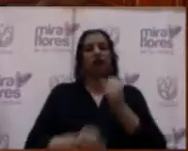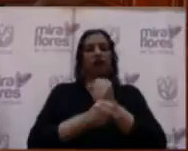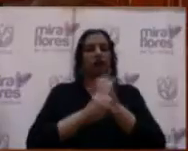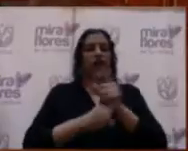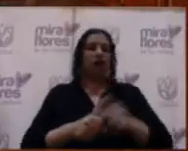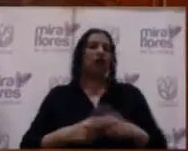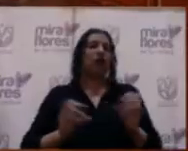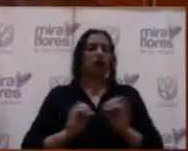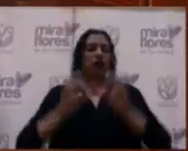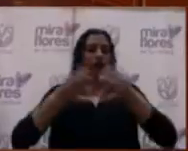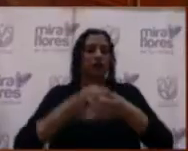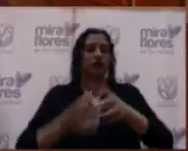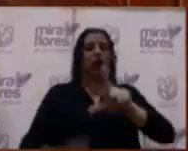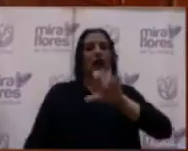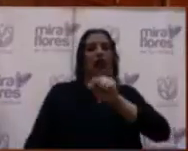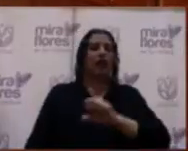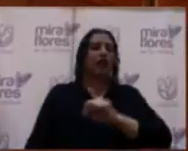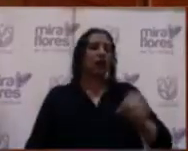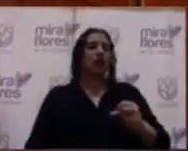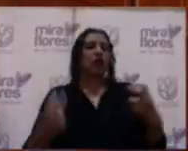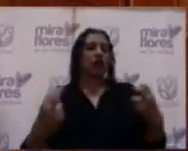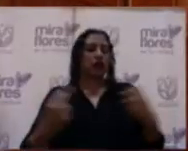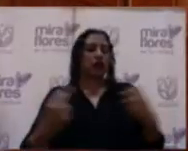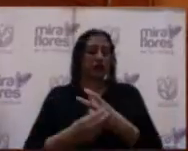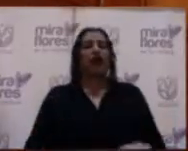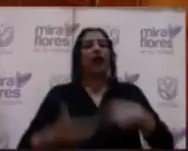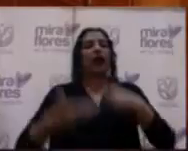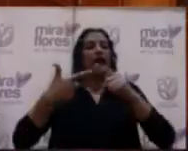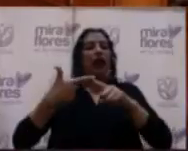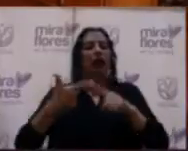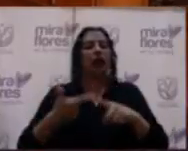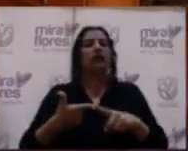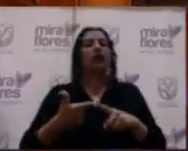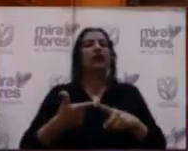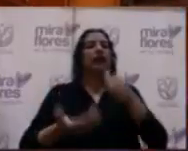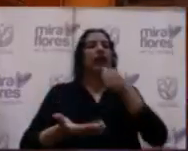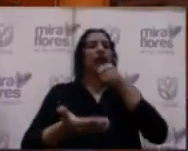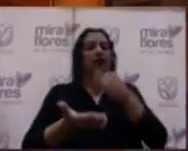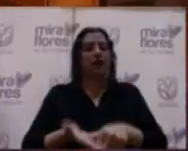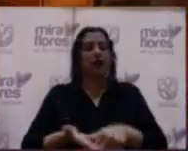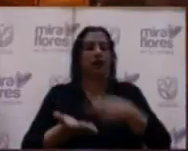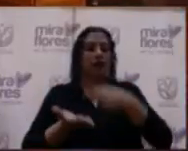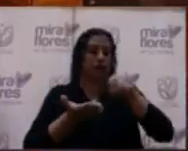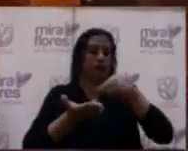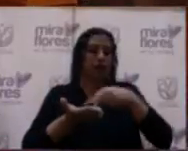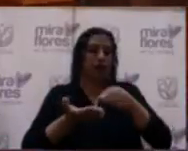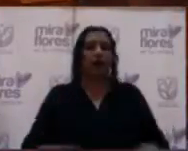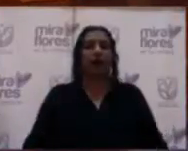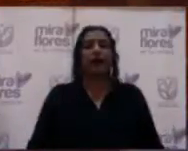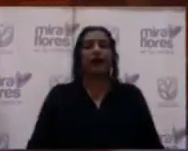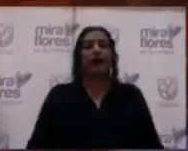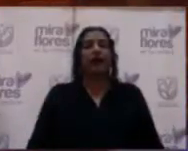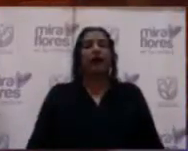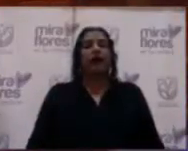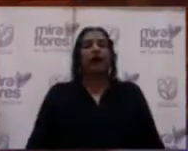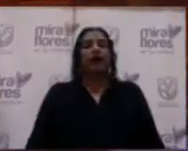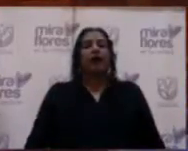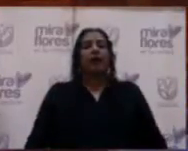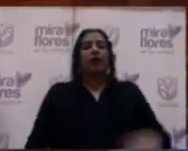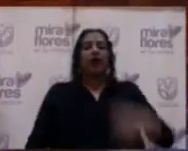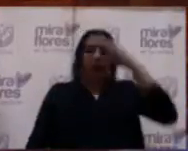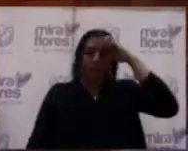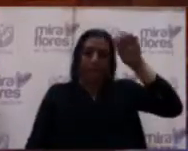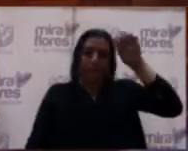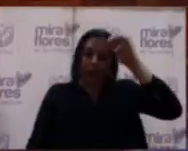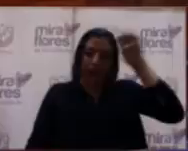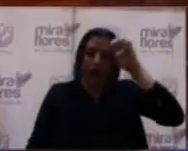el Cáncer. Y la otra documentación, señor alcalde, es la carta remitida por el embajador,